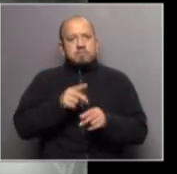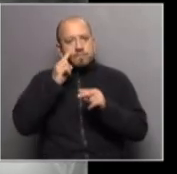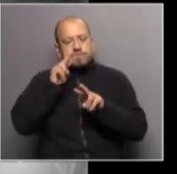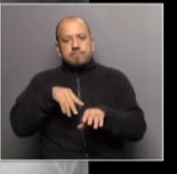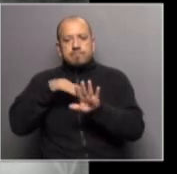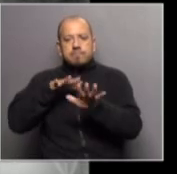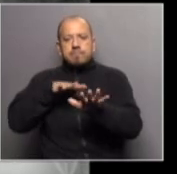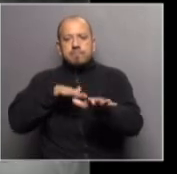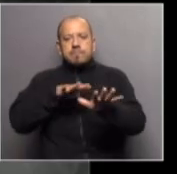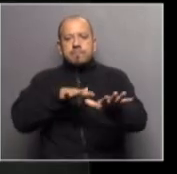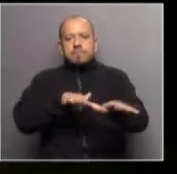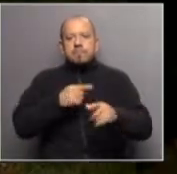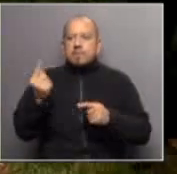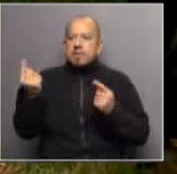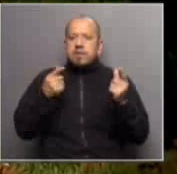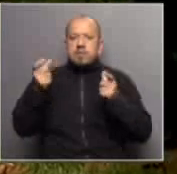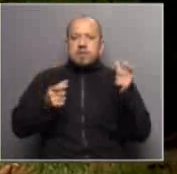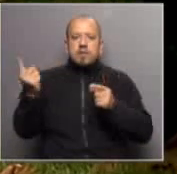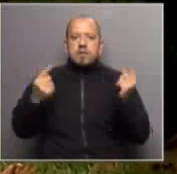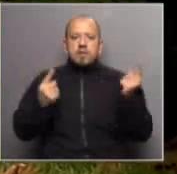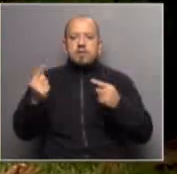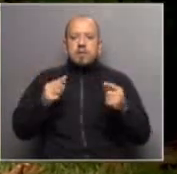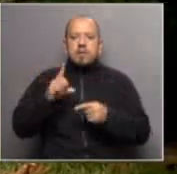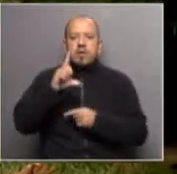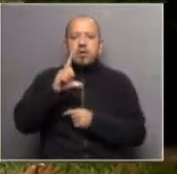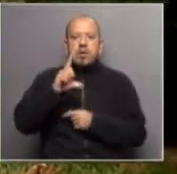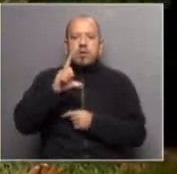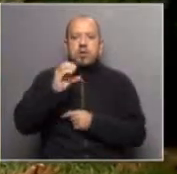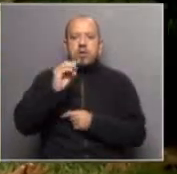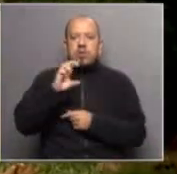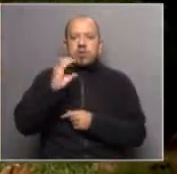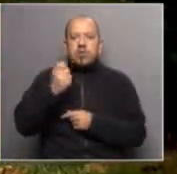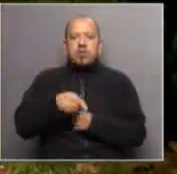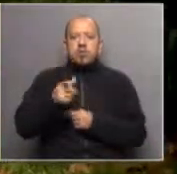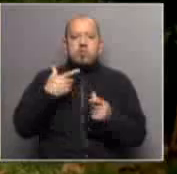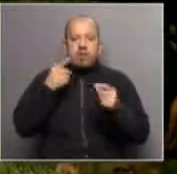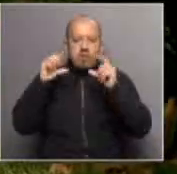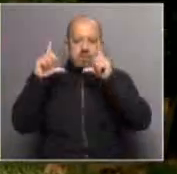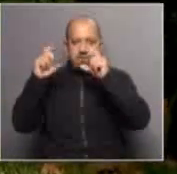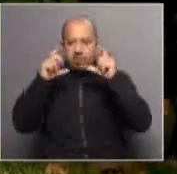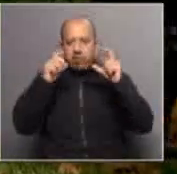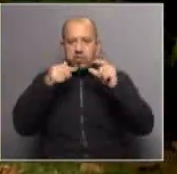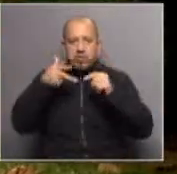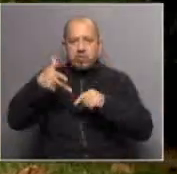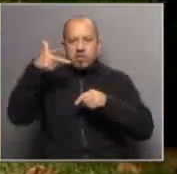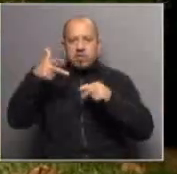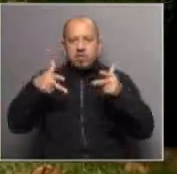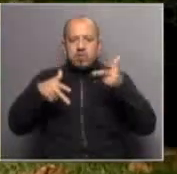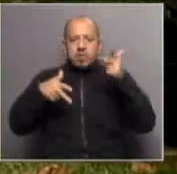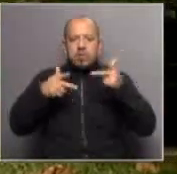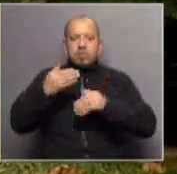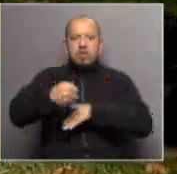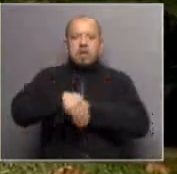y venía la gente diciéndome, es Lorca. No había tantas fotos en ese momento, no había televisión. Lo reconocían por la